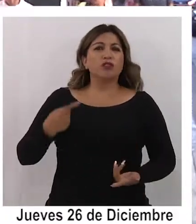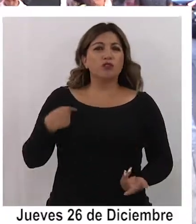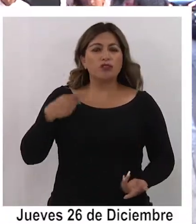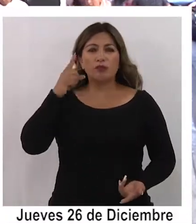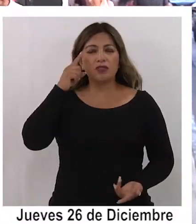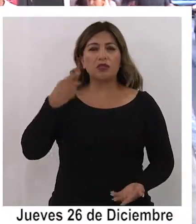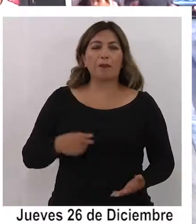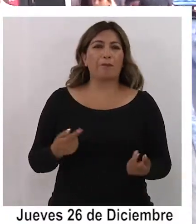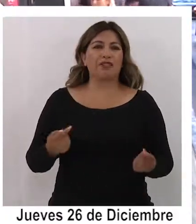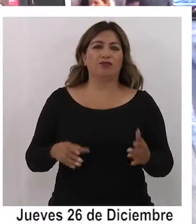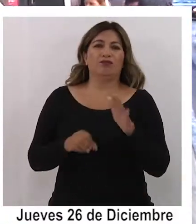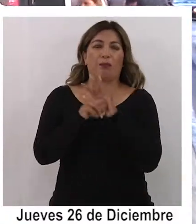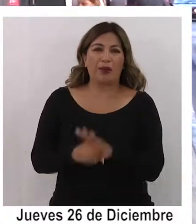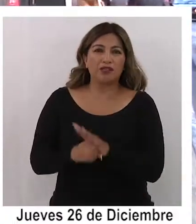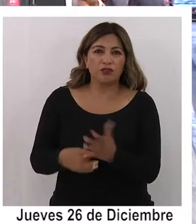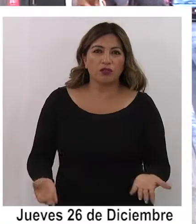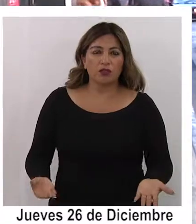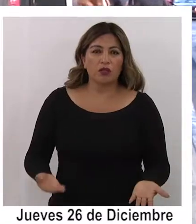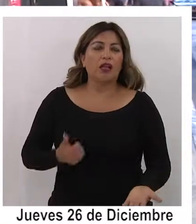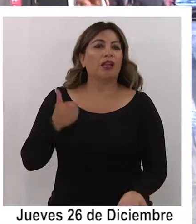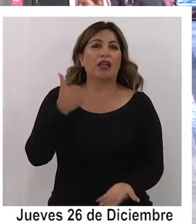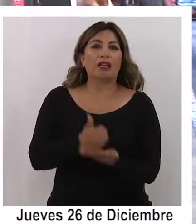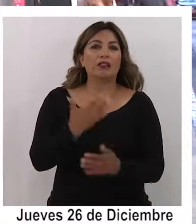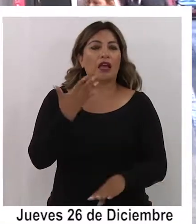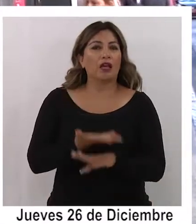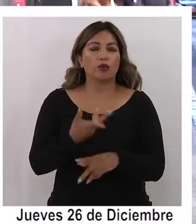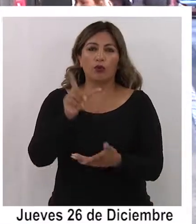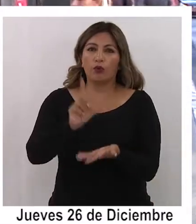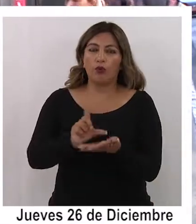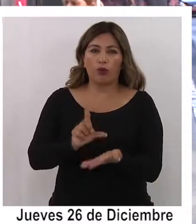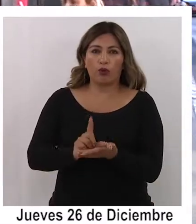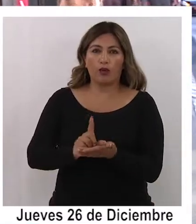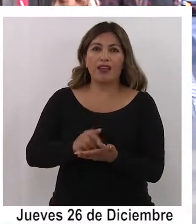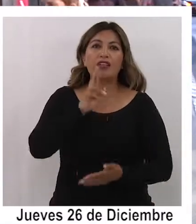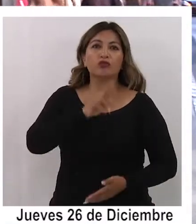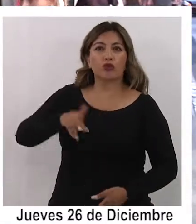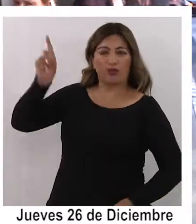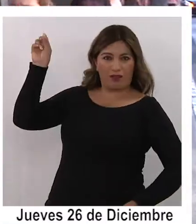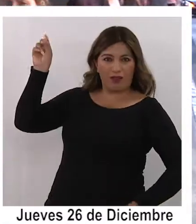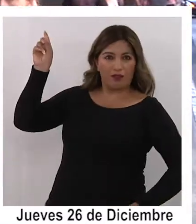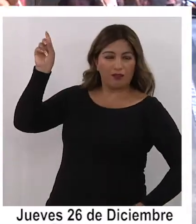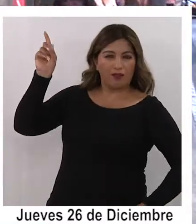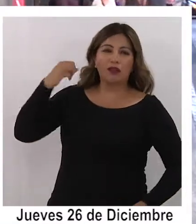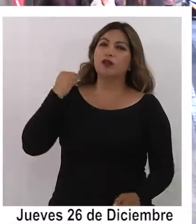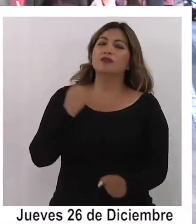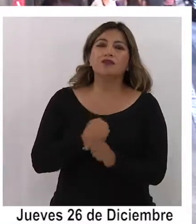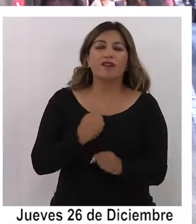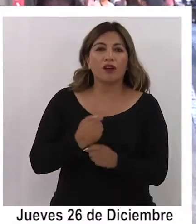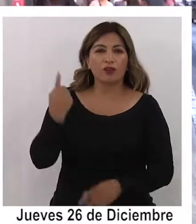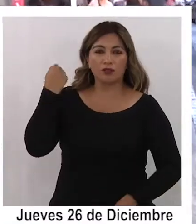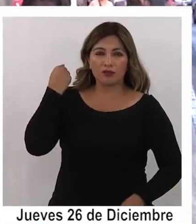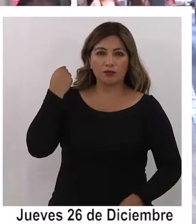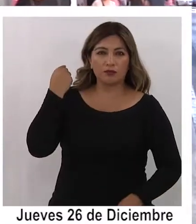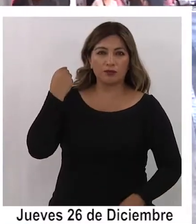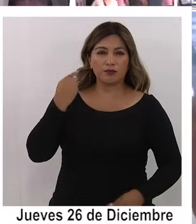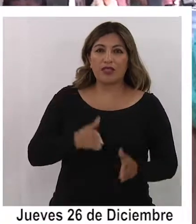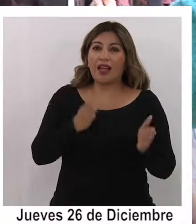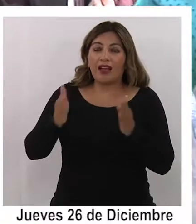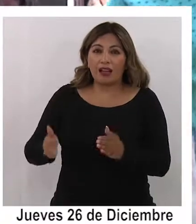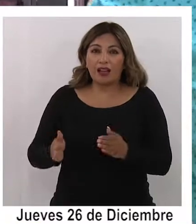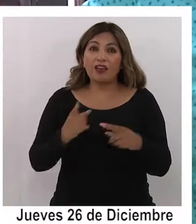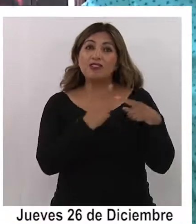igual puede ser una manera de depresión y todo, pero se supone que el alcalde les dio un espacio de trabajo en el sector sur, un espacio de trabajo en el lado